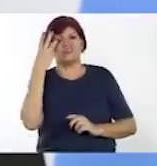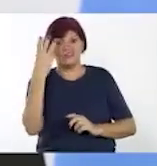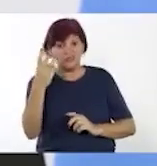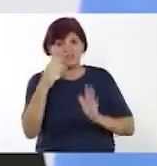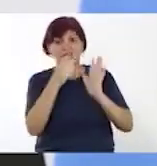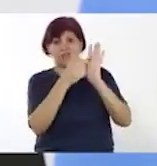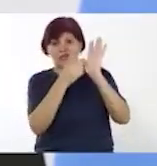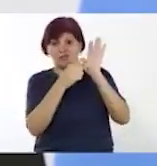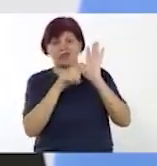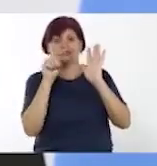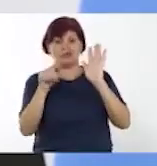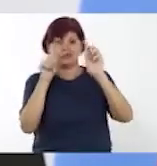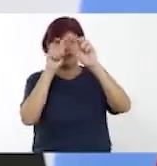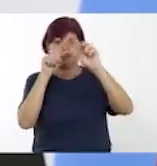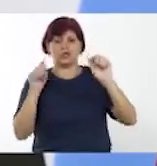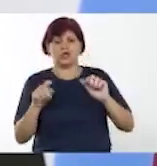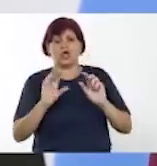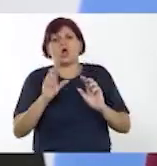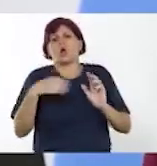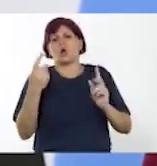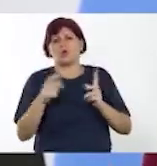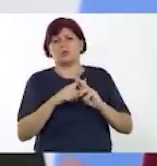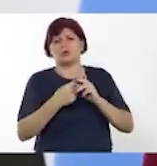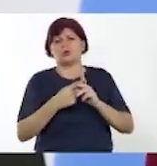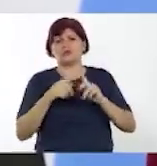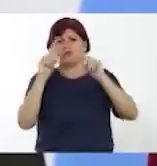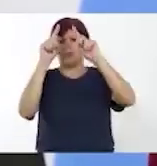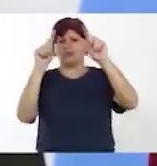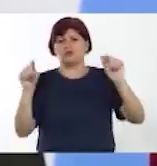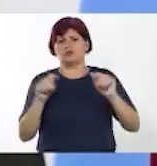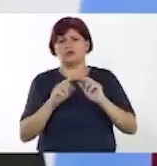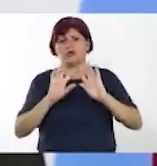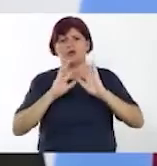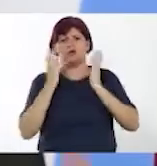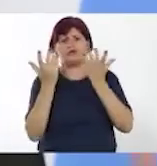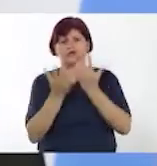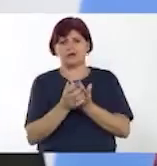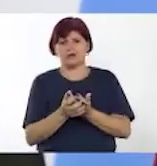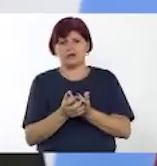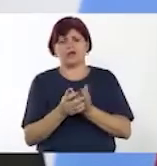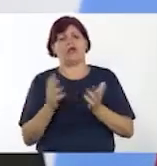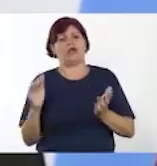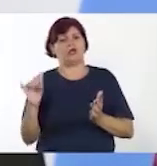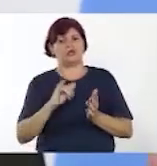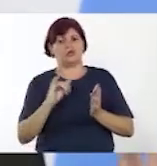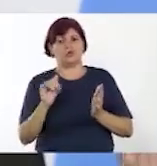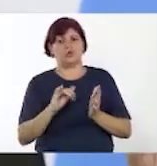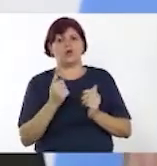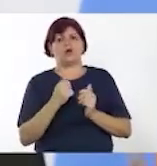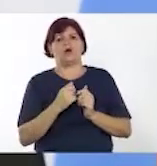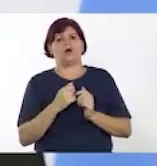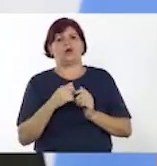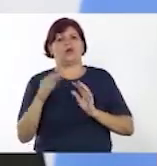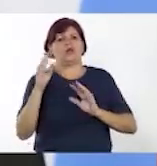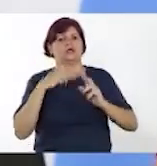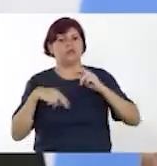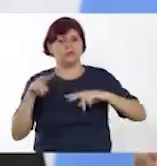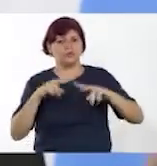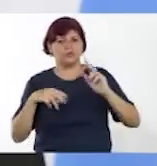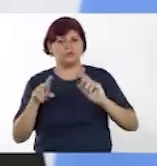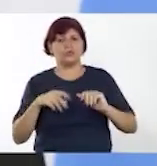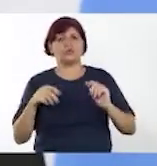conocidos, tres elementos de este triángulo. ¿O qué cosa es resolver un triángulo de manera general? Esto mismo. Resolver, o